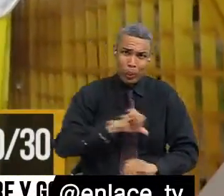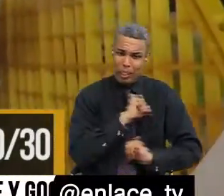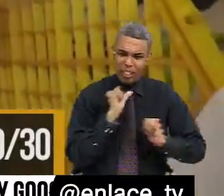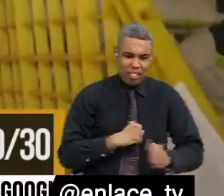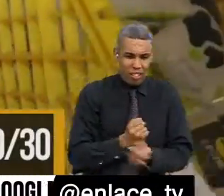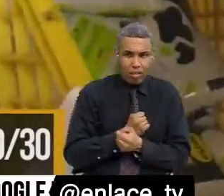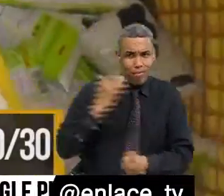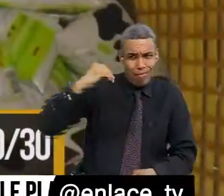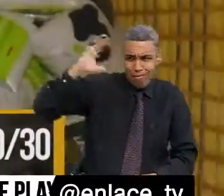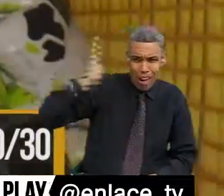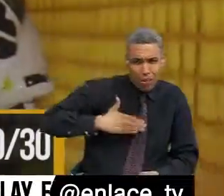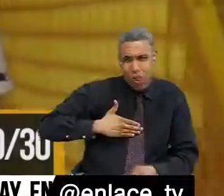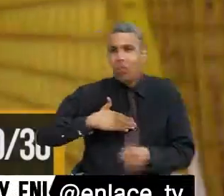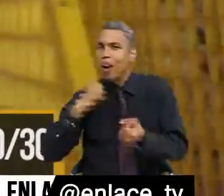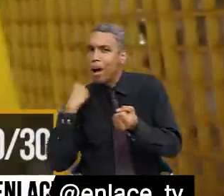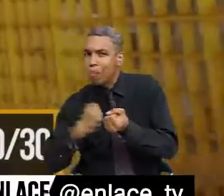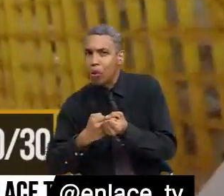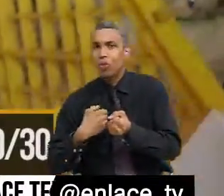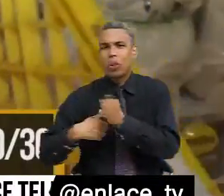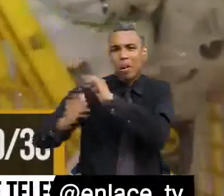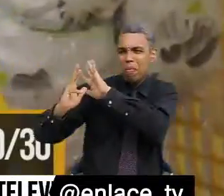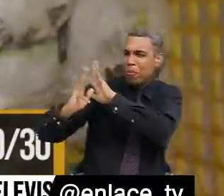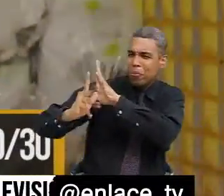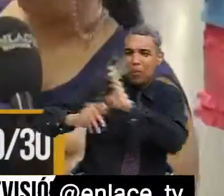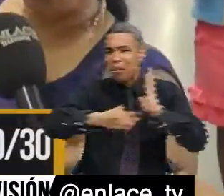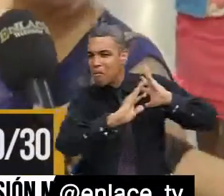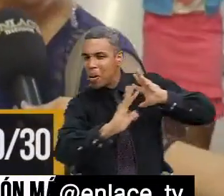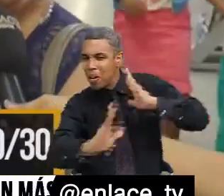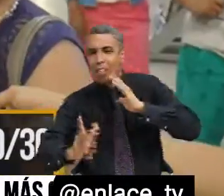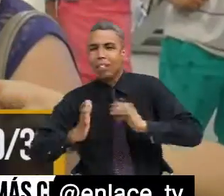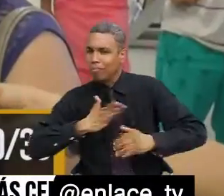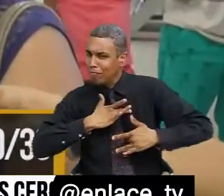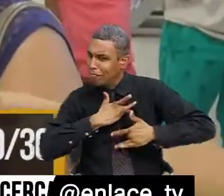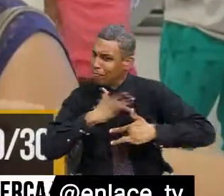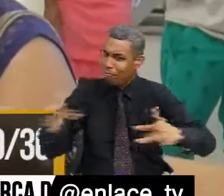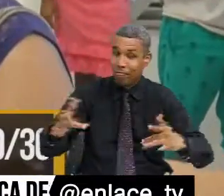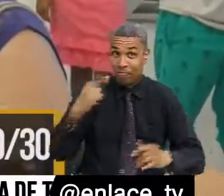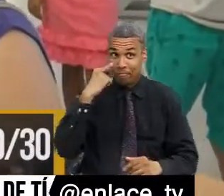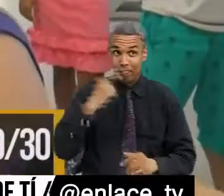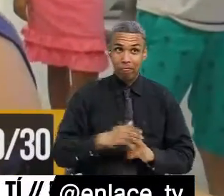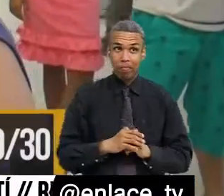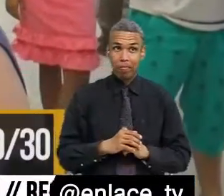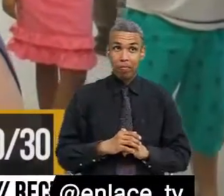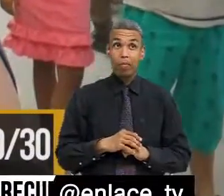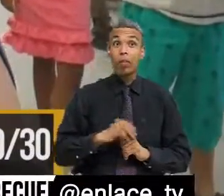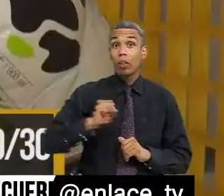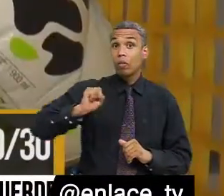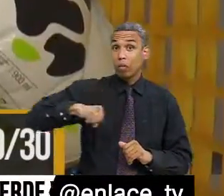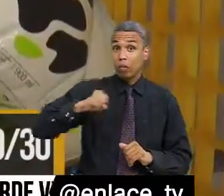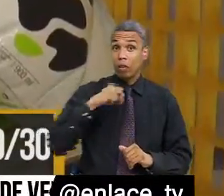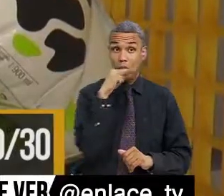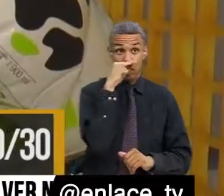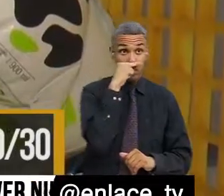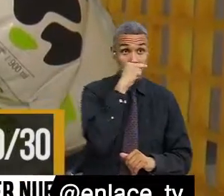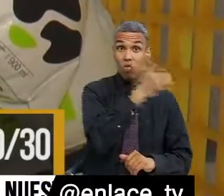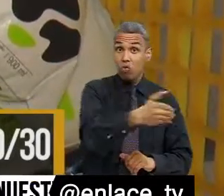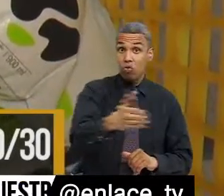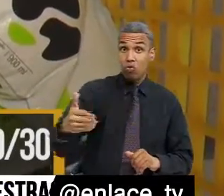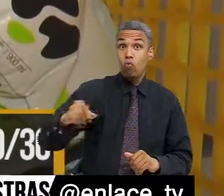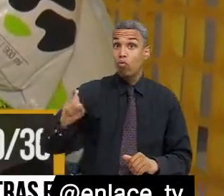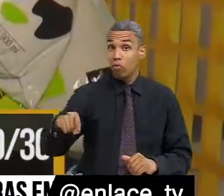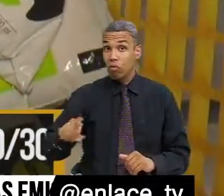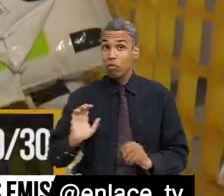cumple este 2016, 5 años con la campaña. Muy buena, porque hay muchos niños que necesitan buena alimentación, que aporten